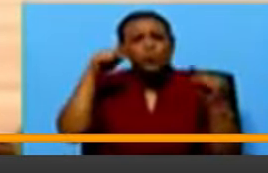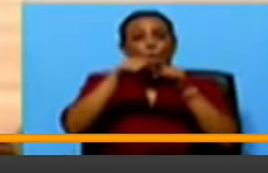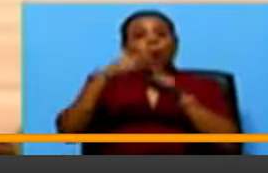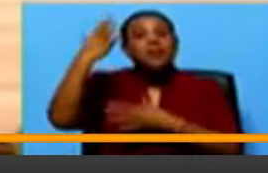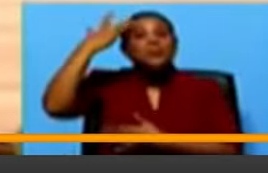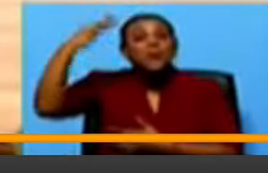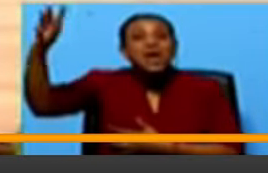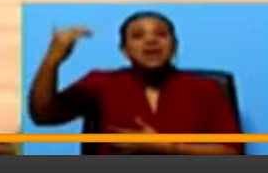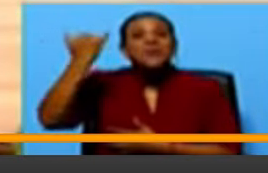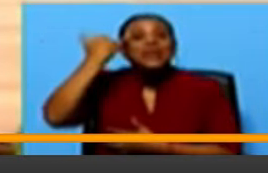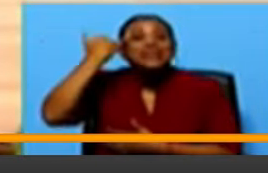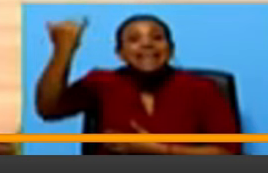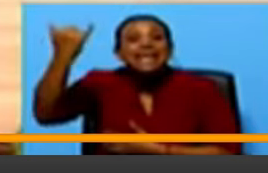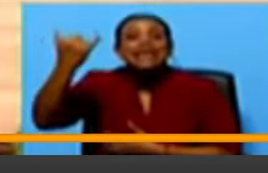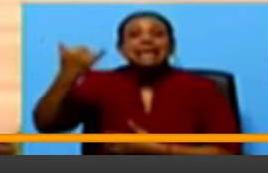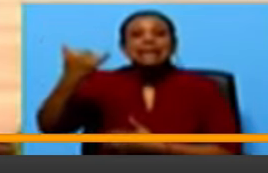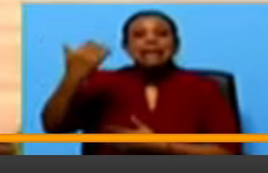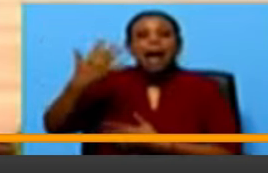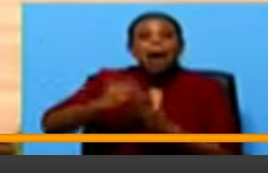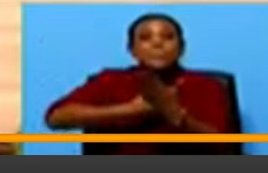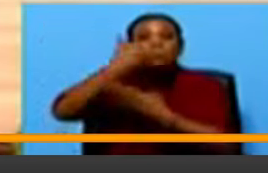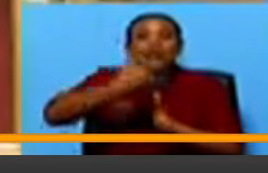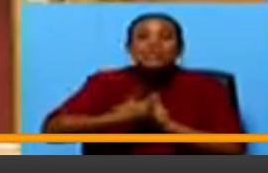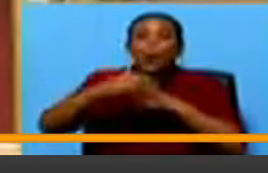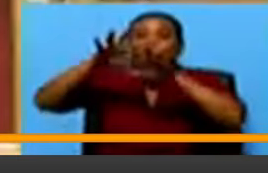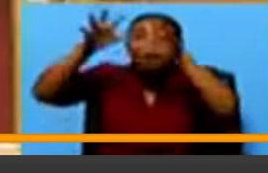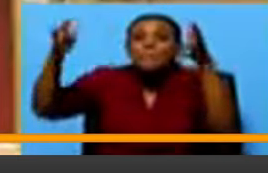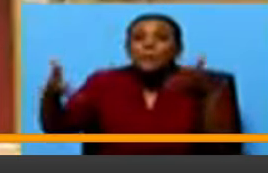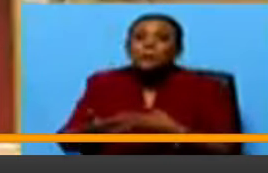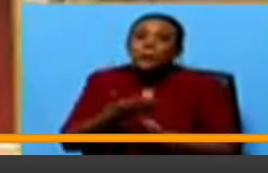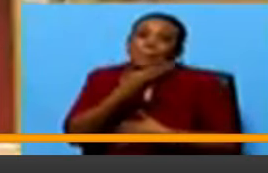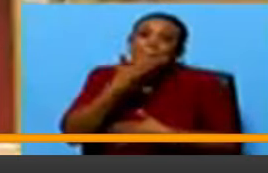sueños de un mundo mejor,